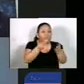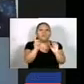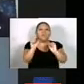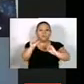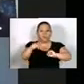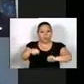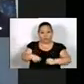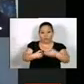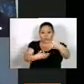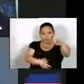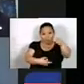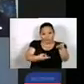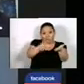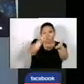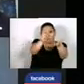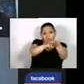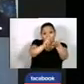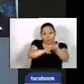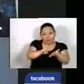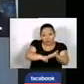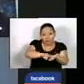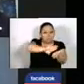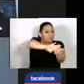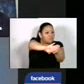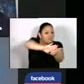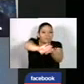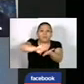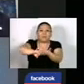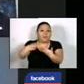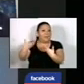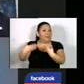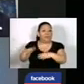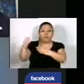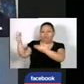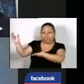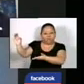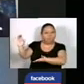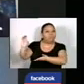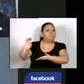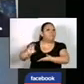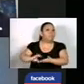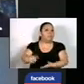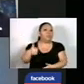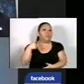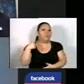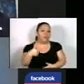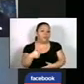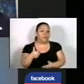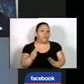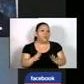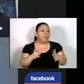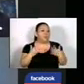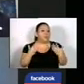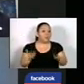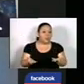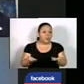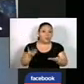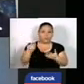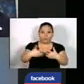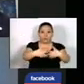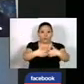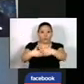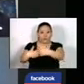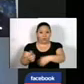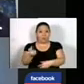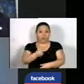parte de la planilla. Esto desde luego ha sido un beneficio importante que ha llegado a los empresarios